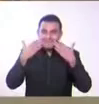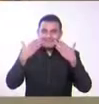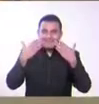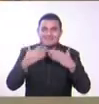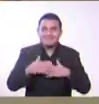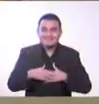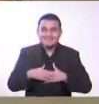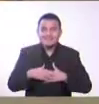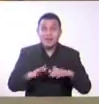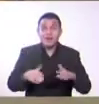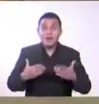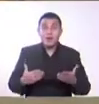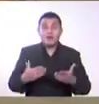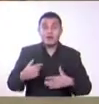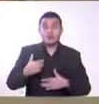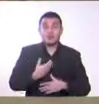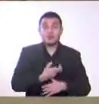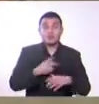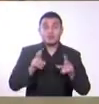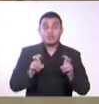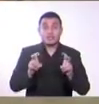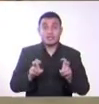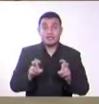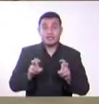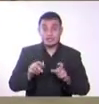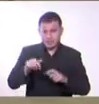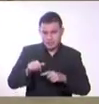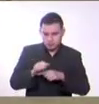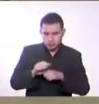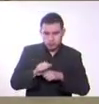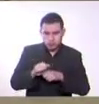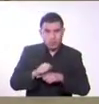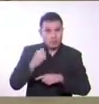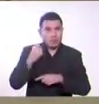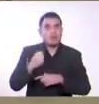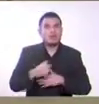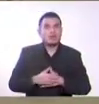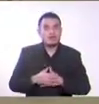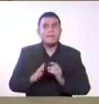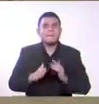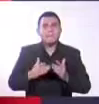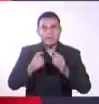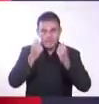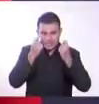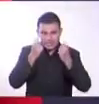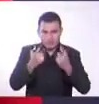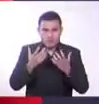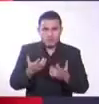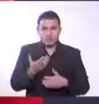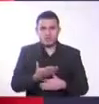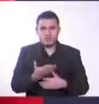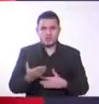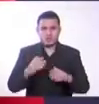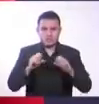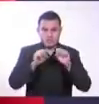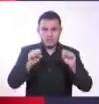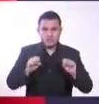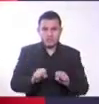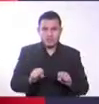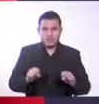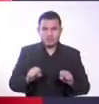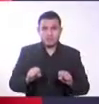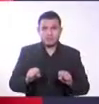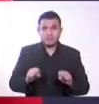vamos a abordar temáticas que son actuales y relevantes para comprender mucho sobre los sistemas que se aplican a